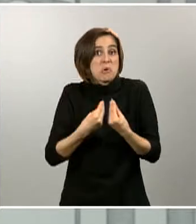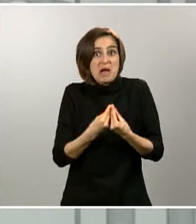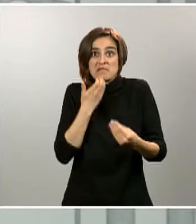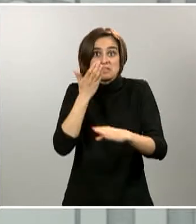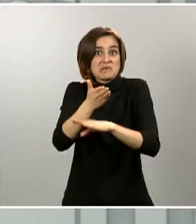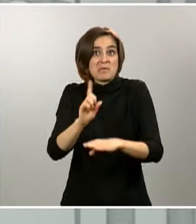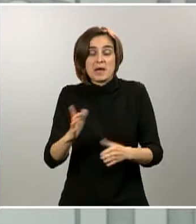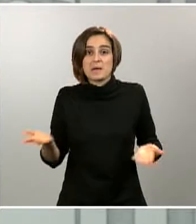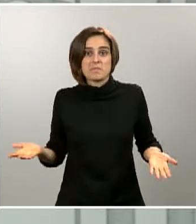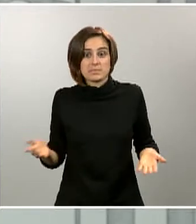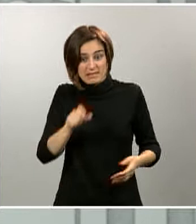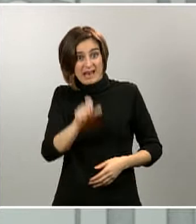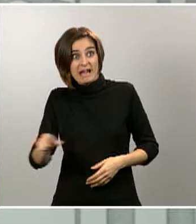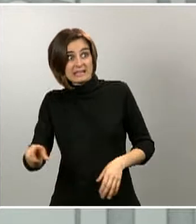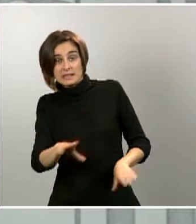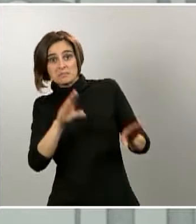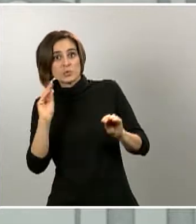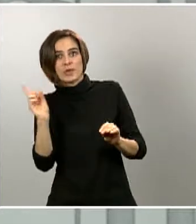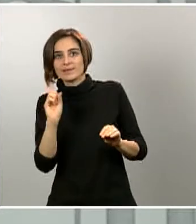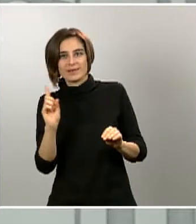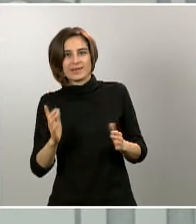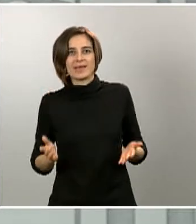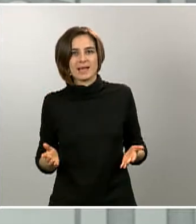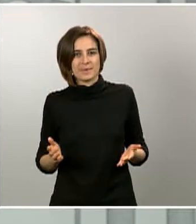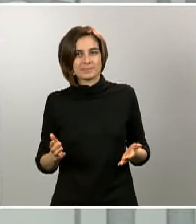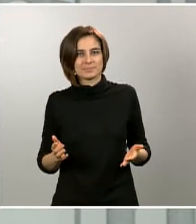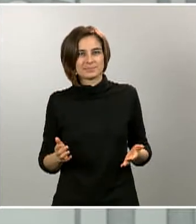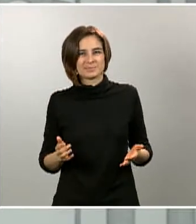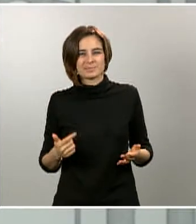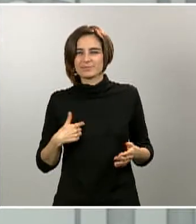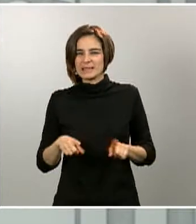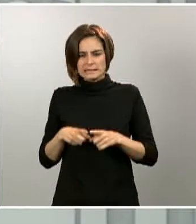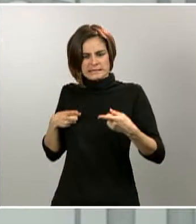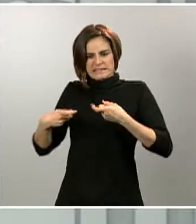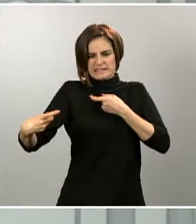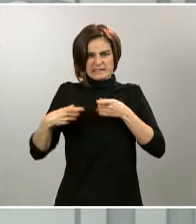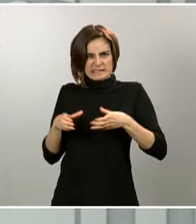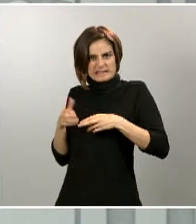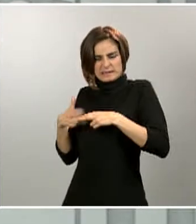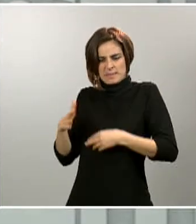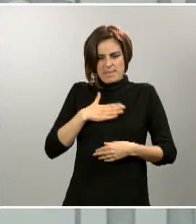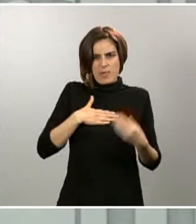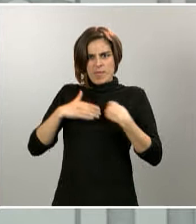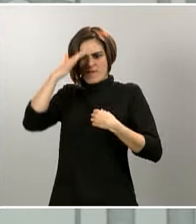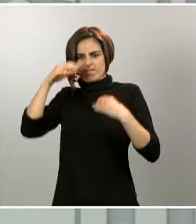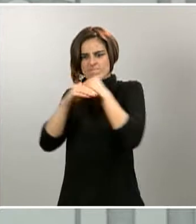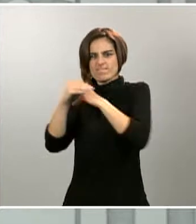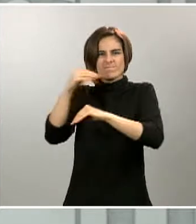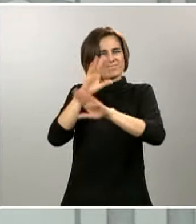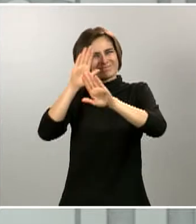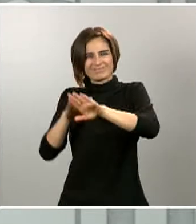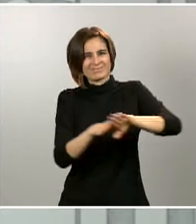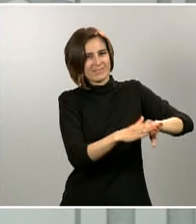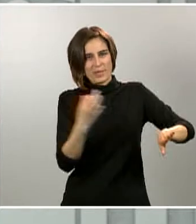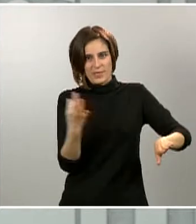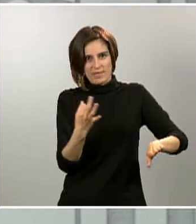que aparcar momentáneamente las guerras partidistas o las diferencias ideológicas, incluso decía los reproches que en